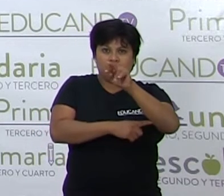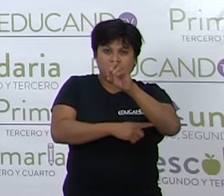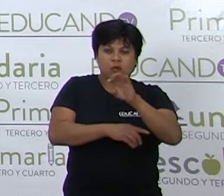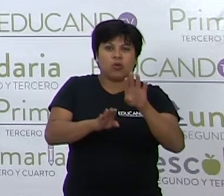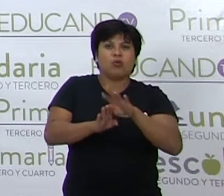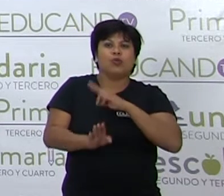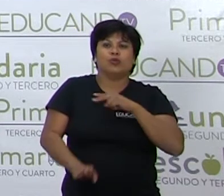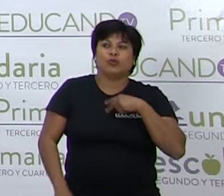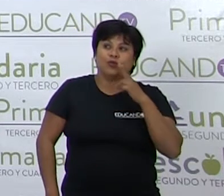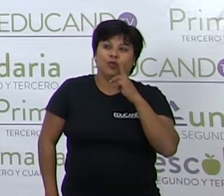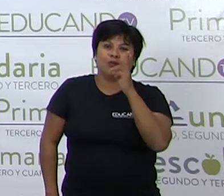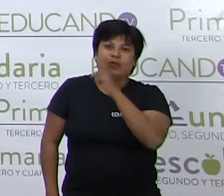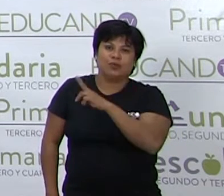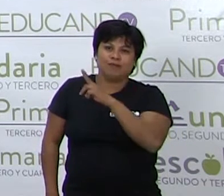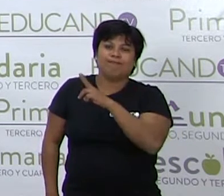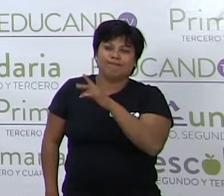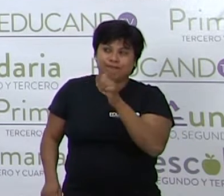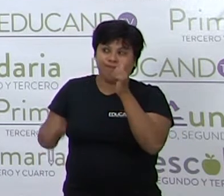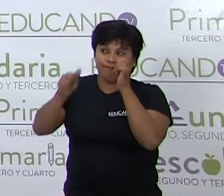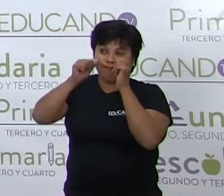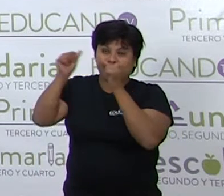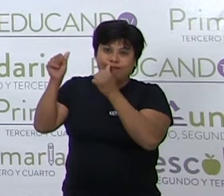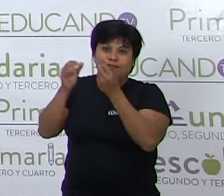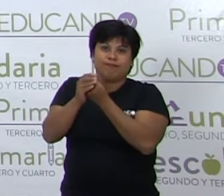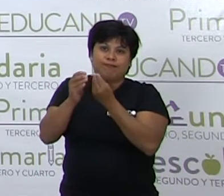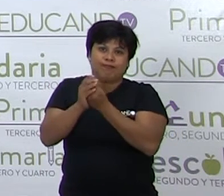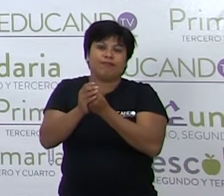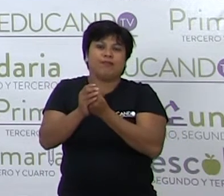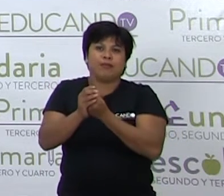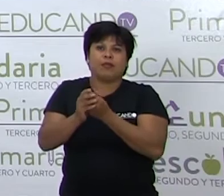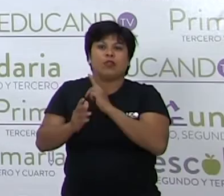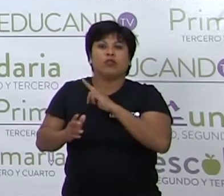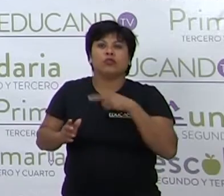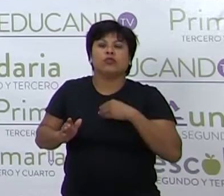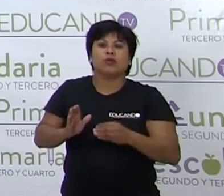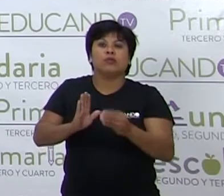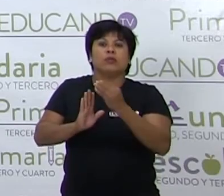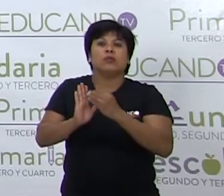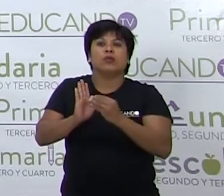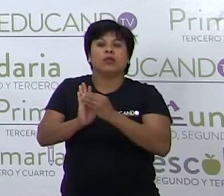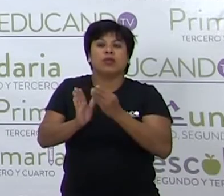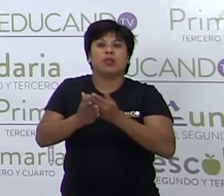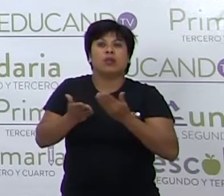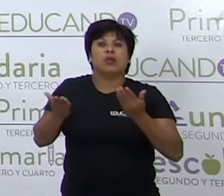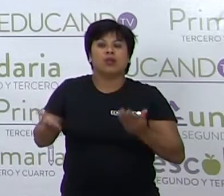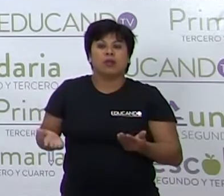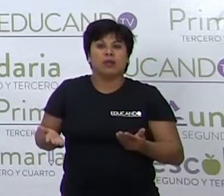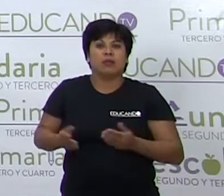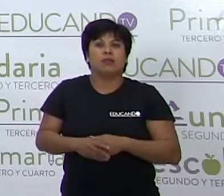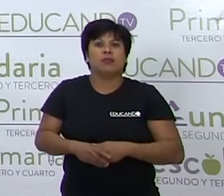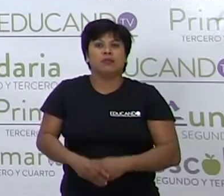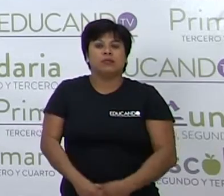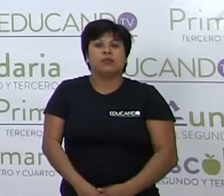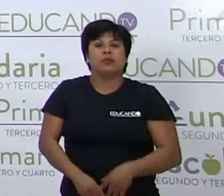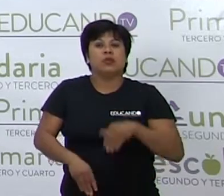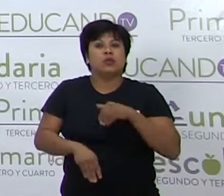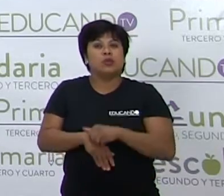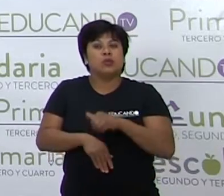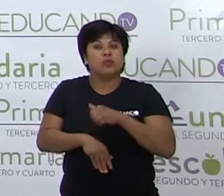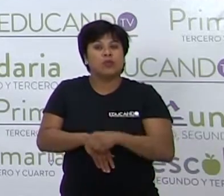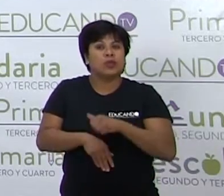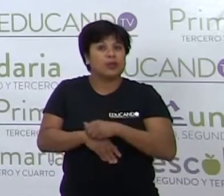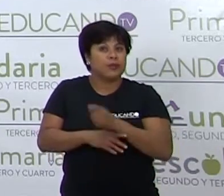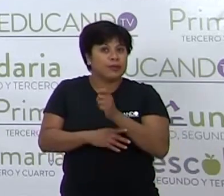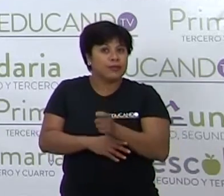observando detenidamente en la sesión anterior vamos a colocar ahora el el número de